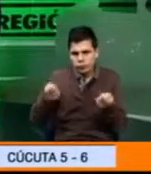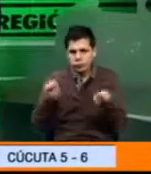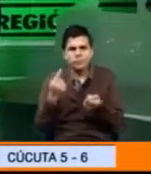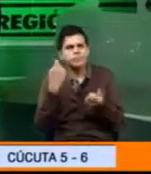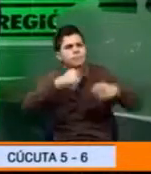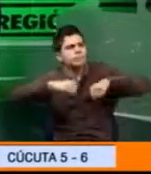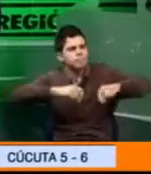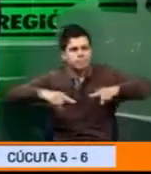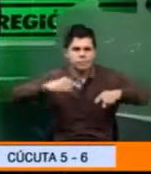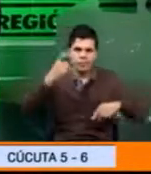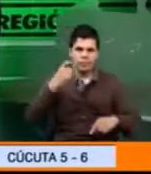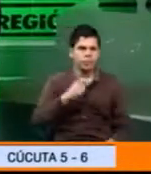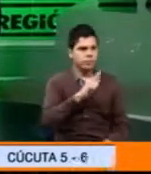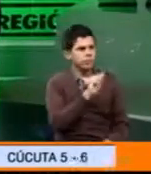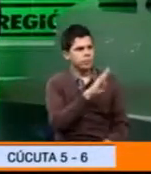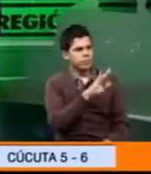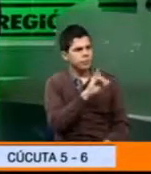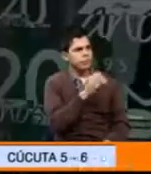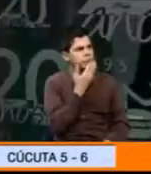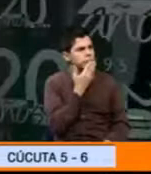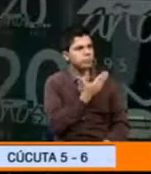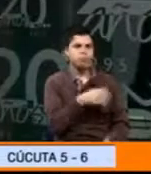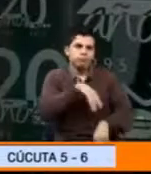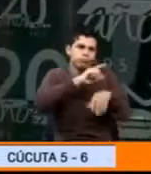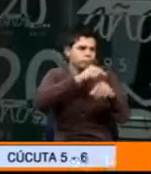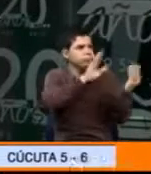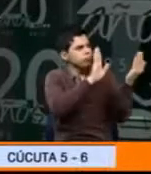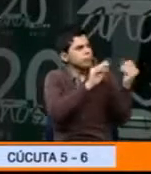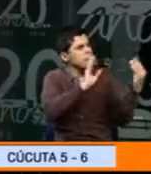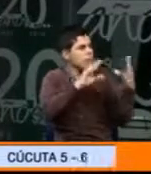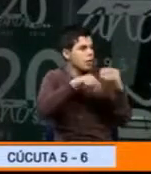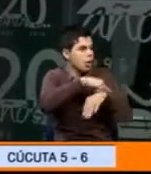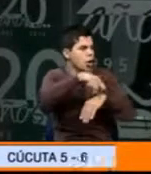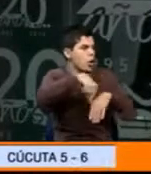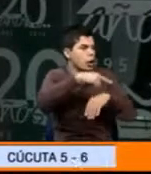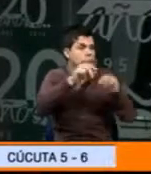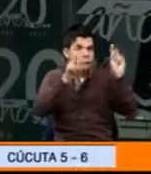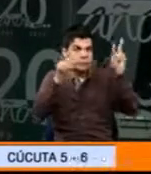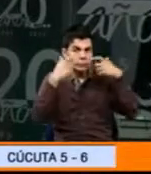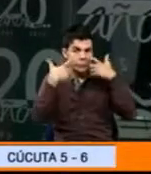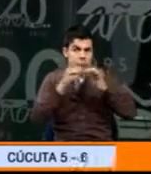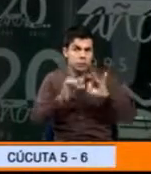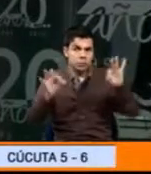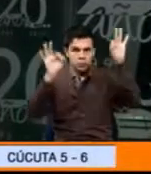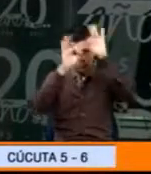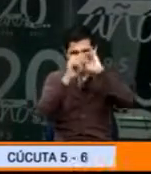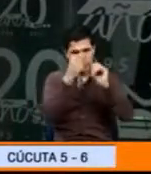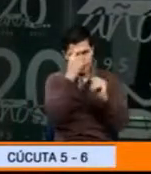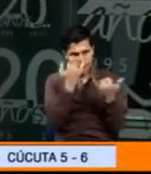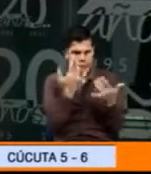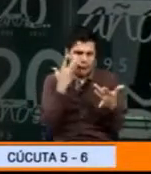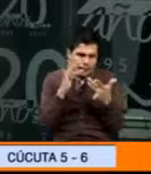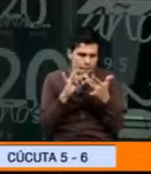y administrar. Pues, doctor Fabio, pasaríamos horas y horas hablando con usted sobre un tema que es candente, que es como sensible para